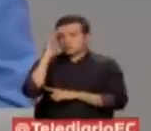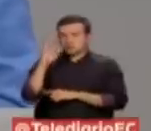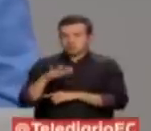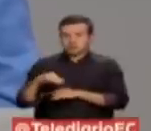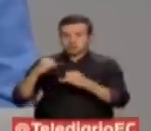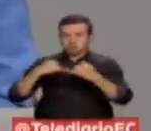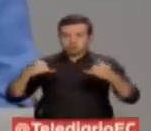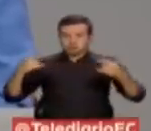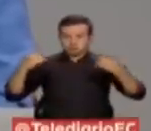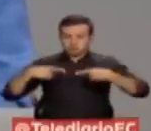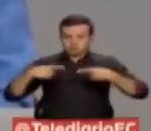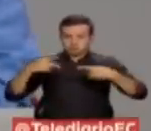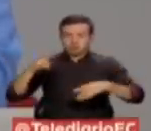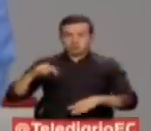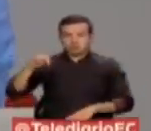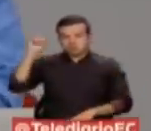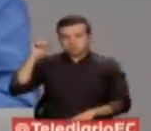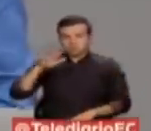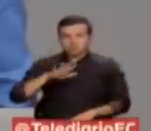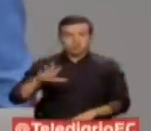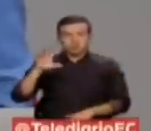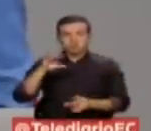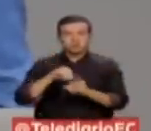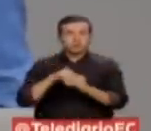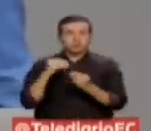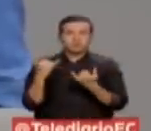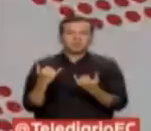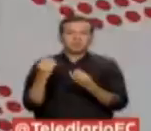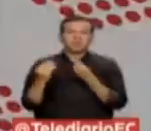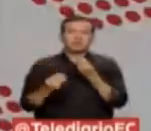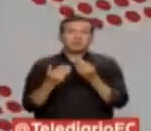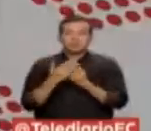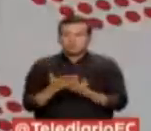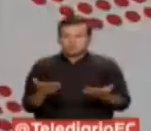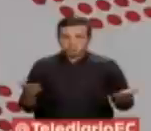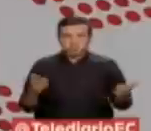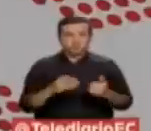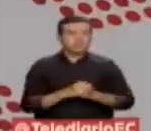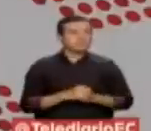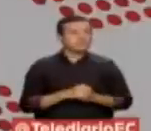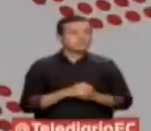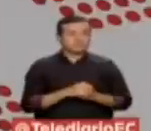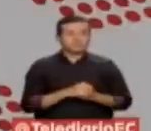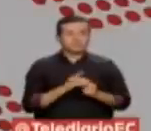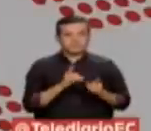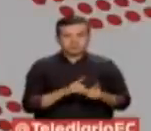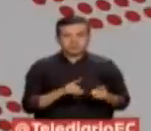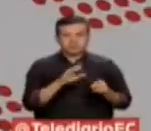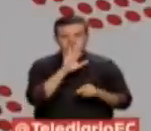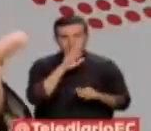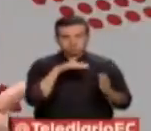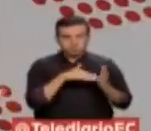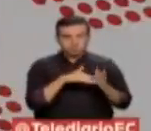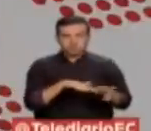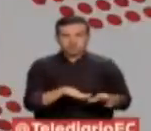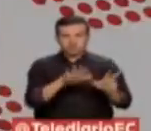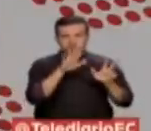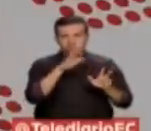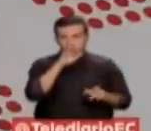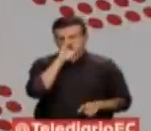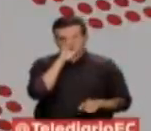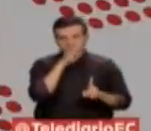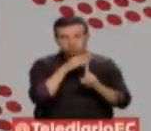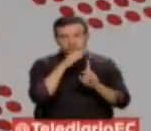frontera norte eh qué está ocurriendo en este momento bueno en efecto Esa es la cifra 5.8 nuestra meta es